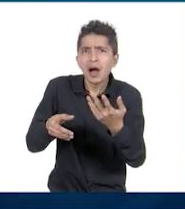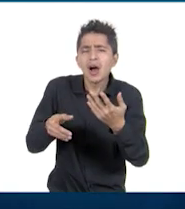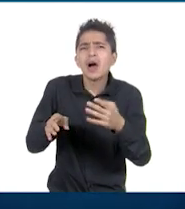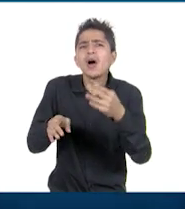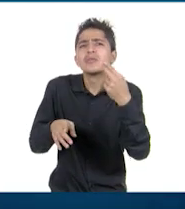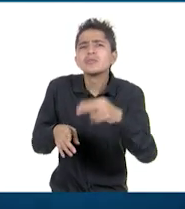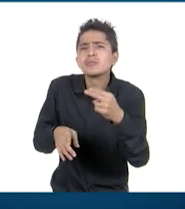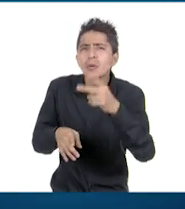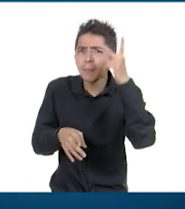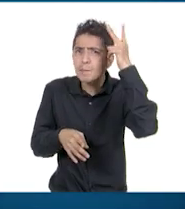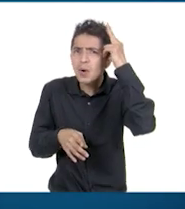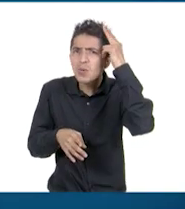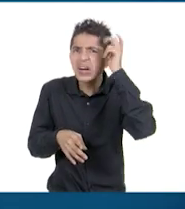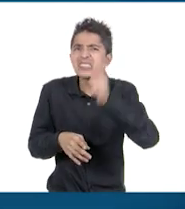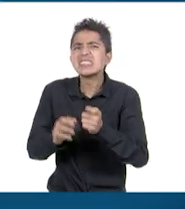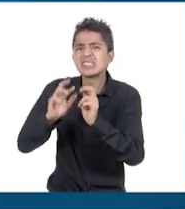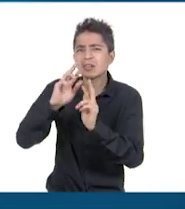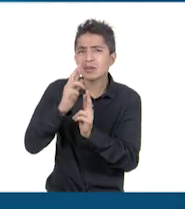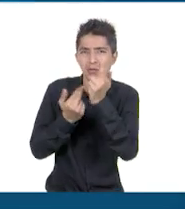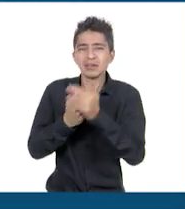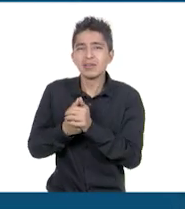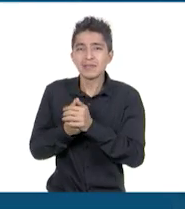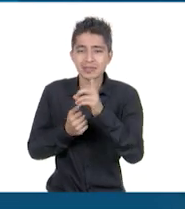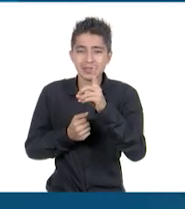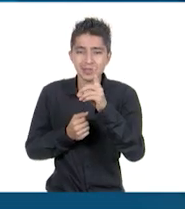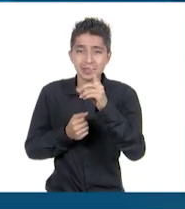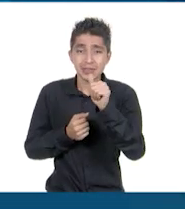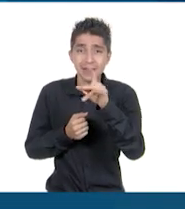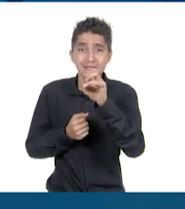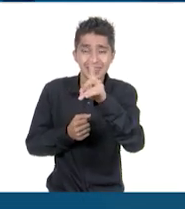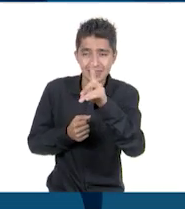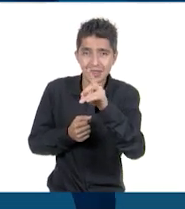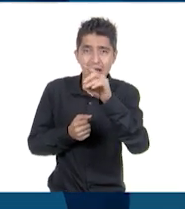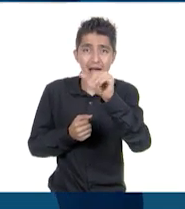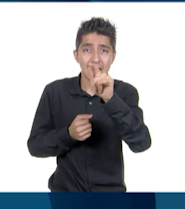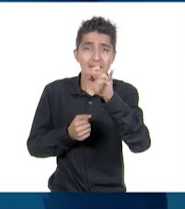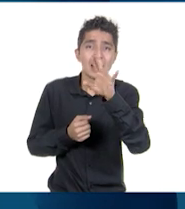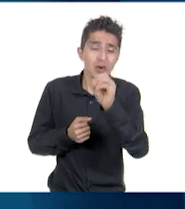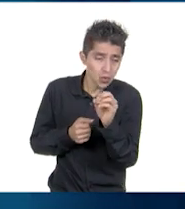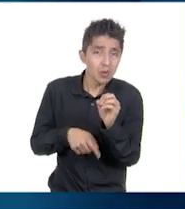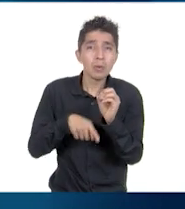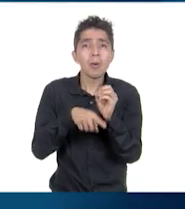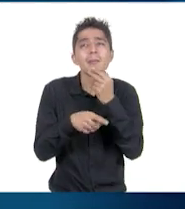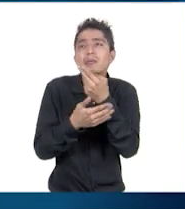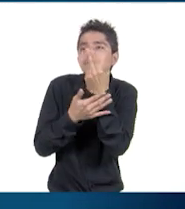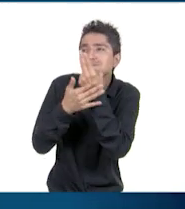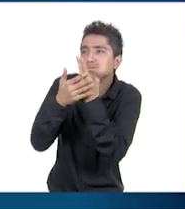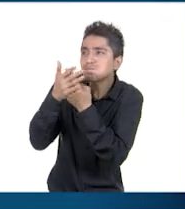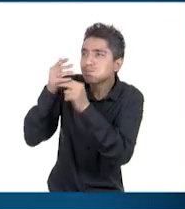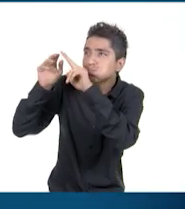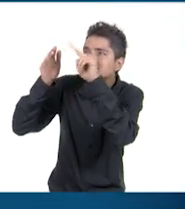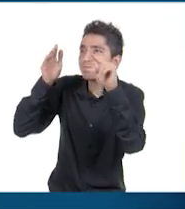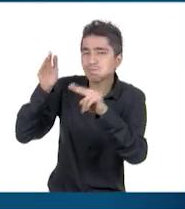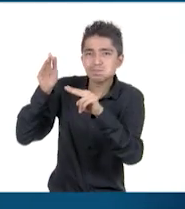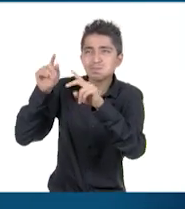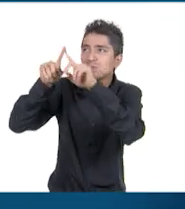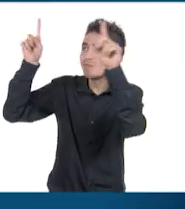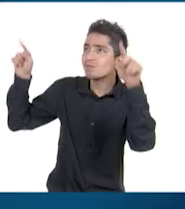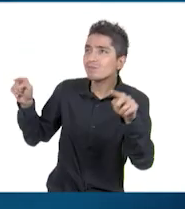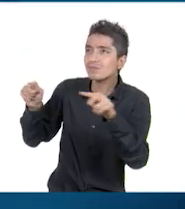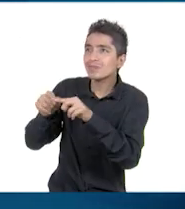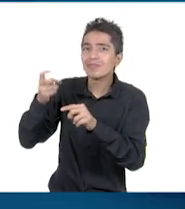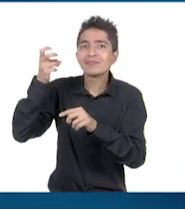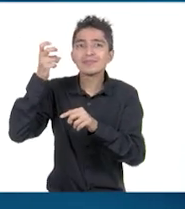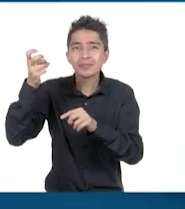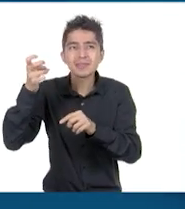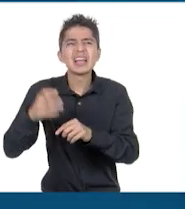Porfirismo a la Revolución, del muralista David Alfaro Siqueiros. Súper, muy bien, Lalisa. Sí, esta